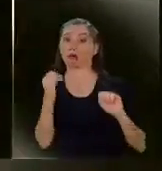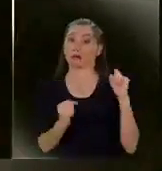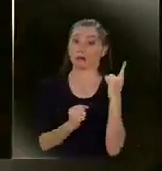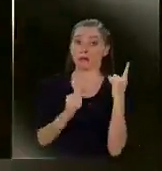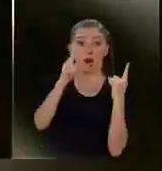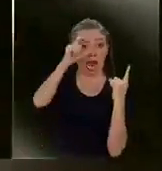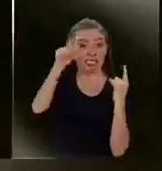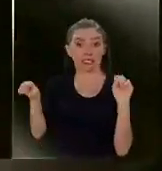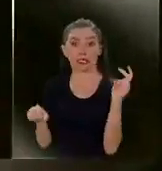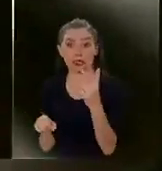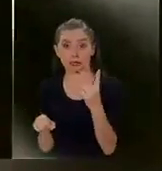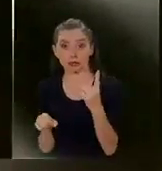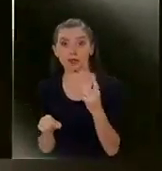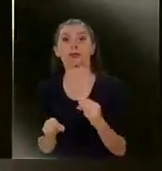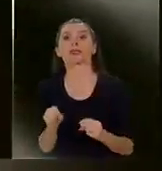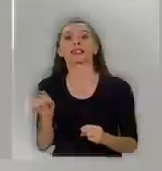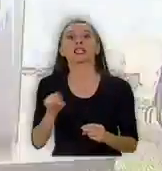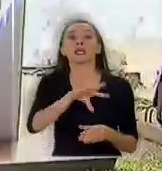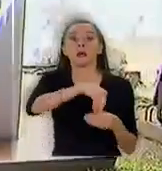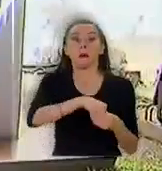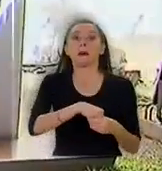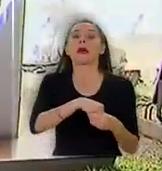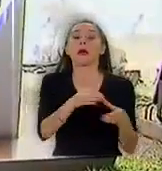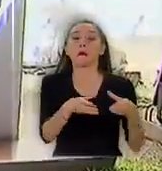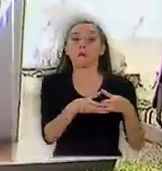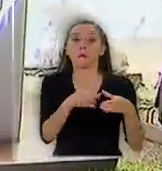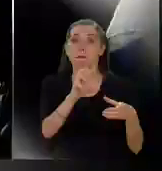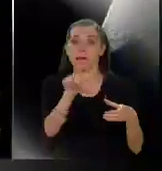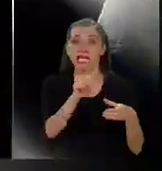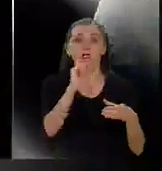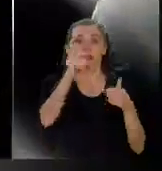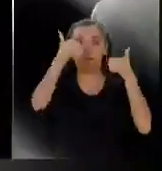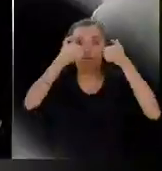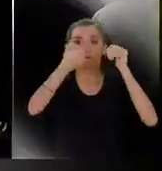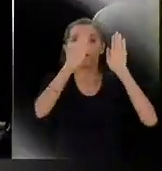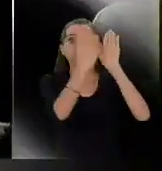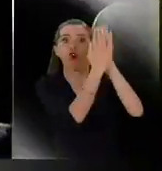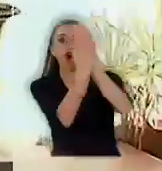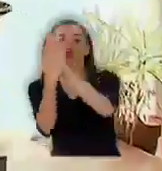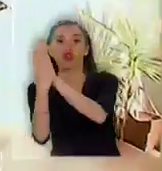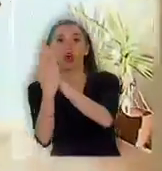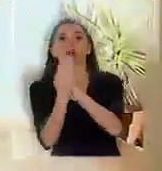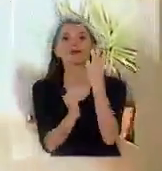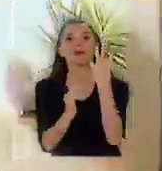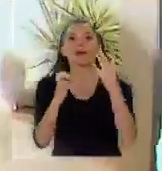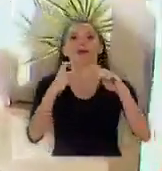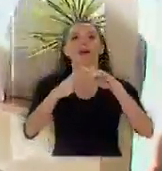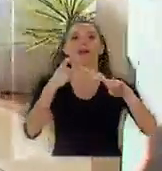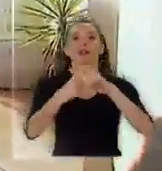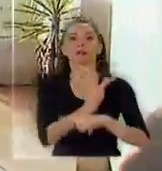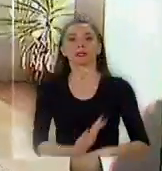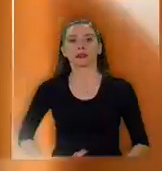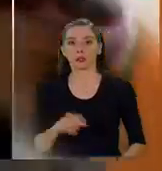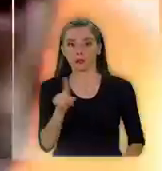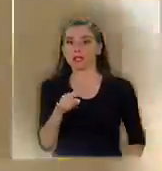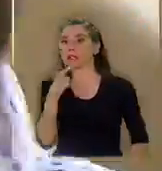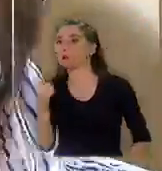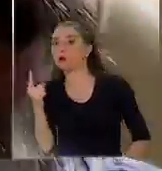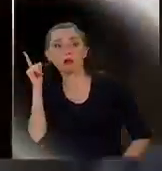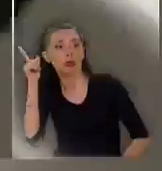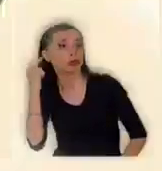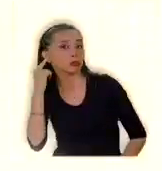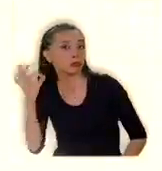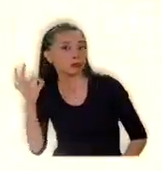que cuelga en la sede partidaria. Voy a hablar de nuevo para probar el audio. Uno, dos, tres. ¿Estamos ok? ¿Todos? ¿Están todos con el